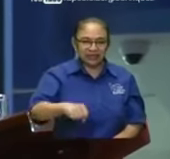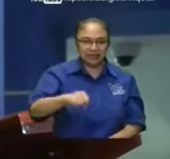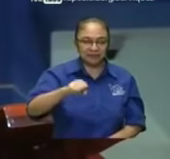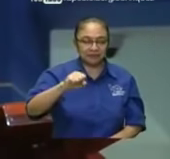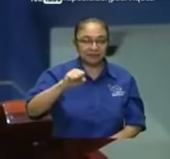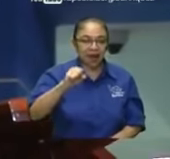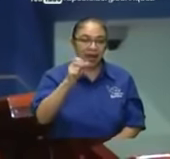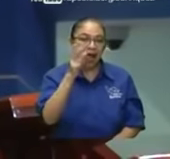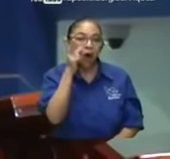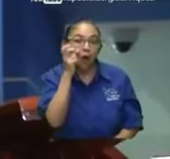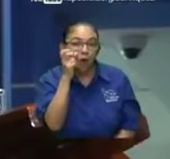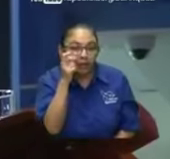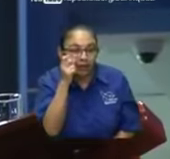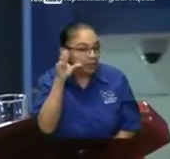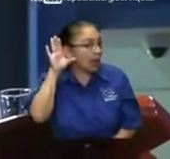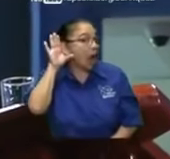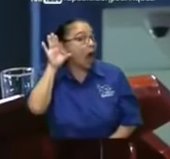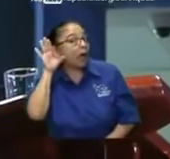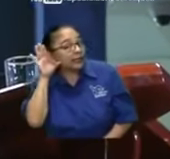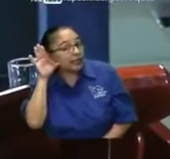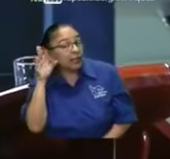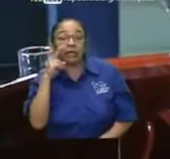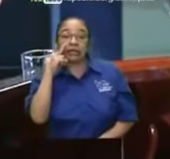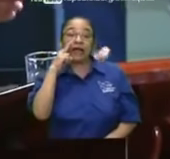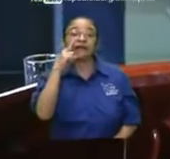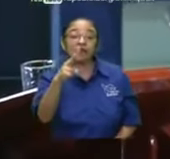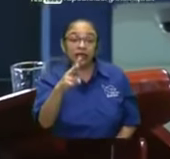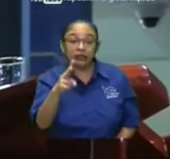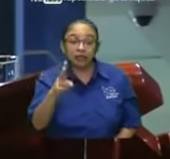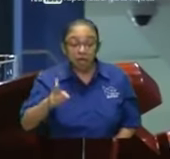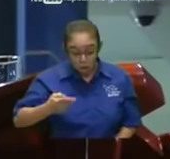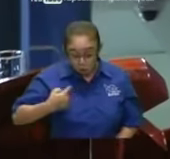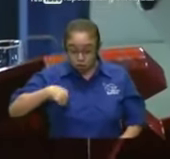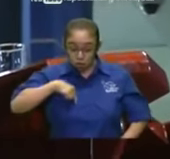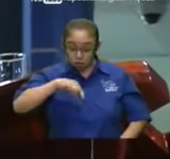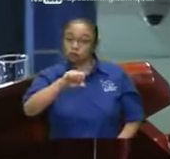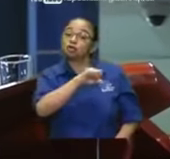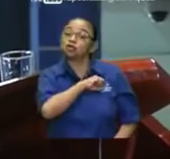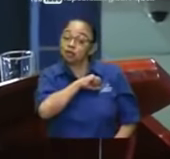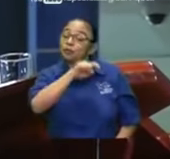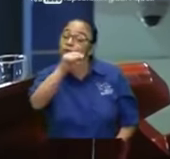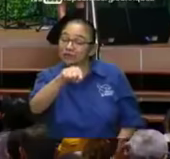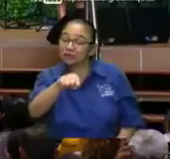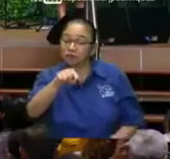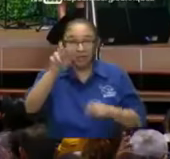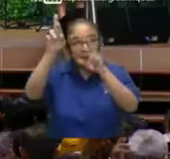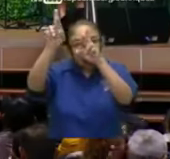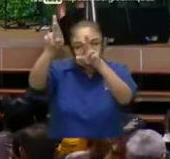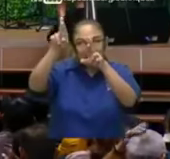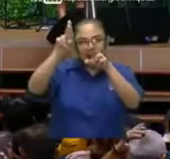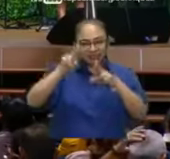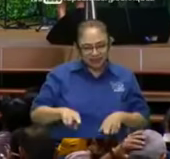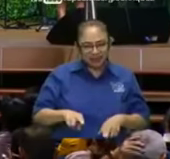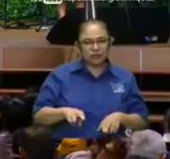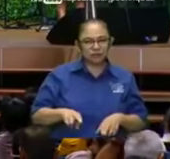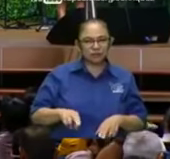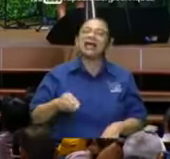percibir, ellos iban a ver. Y esos gentiles somos nosotros. Nosotros sí lo